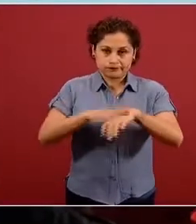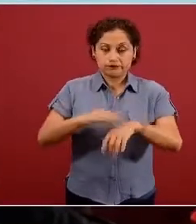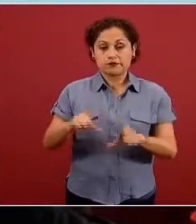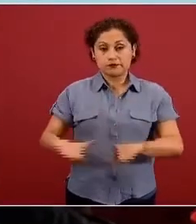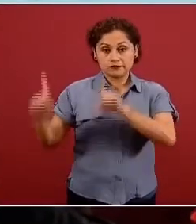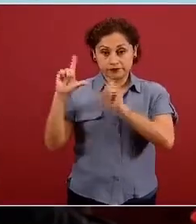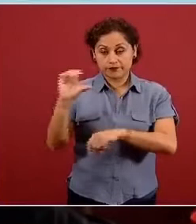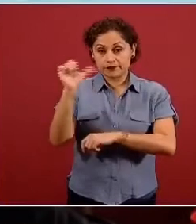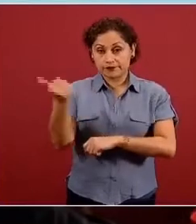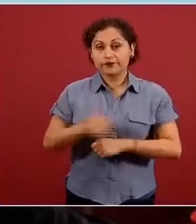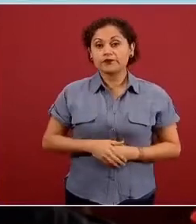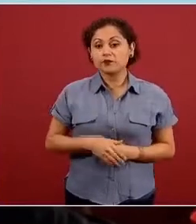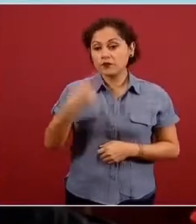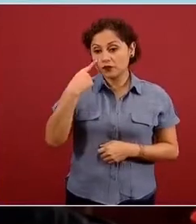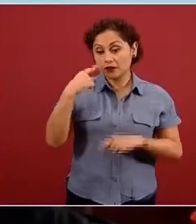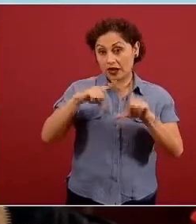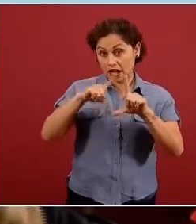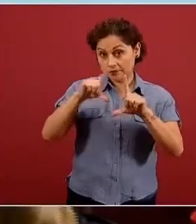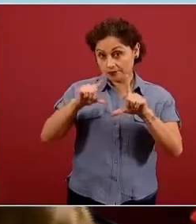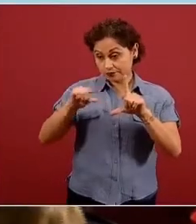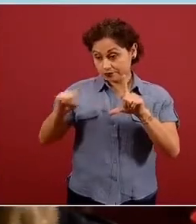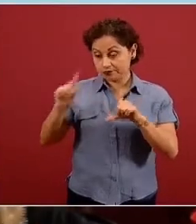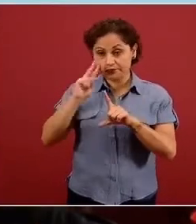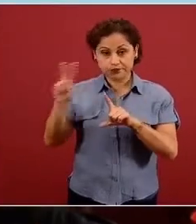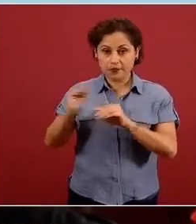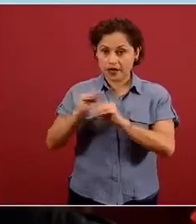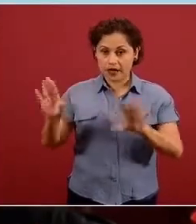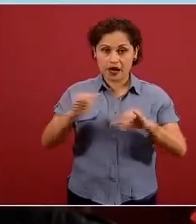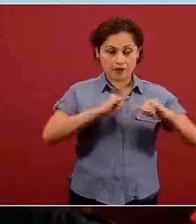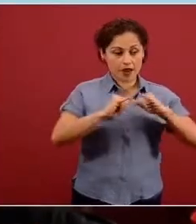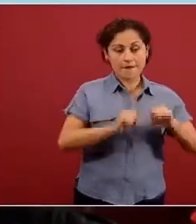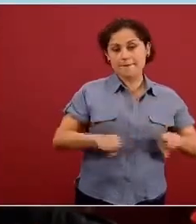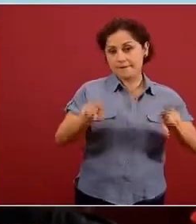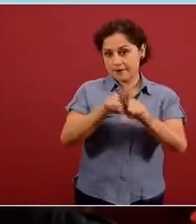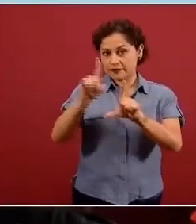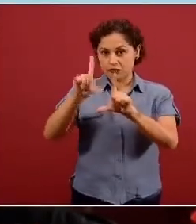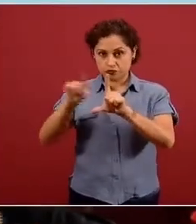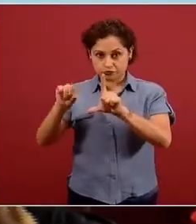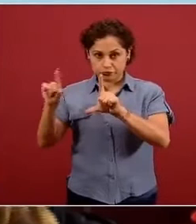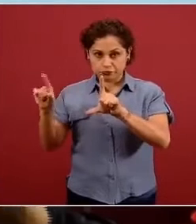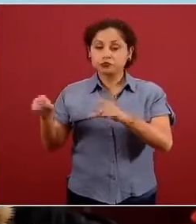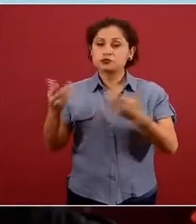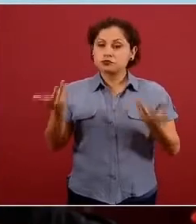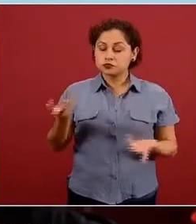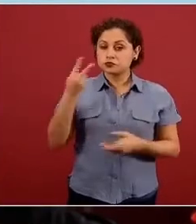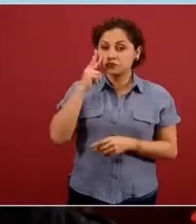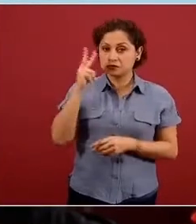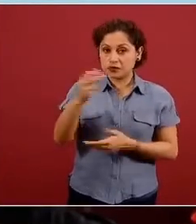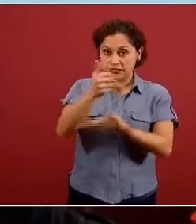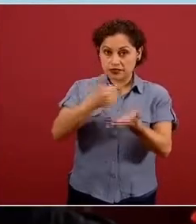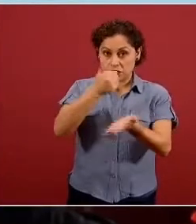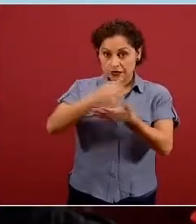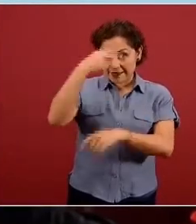Cuando lo vemos en una gráfica de barras, lo podemos comparar de manera más directa y clara con la Ciudad de México, teniendo los números de casos que se ilustran